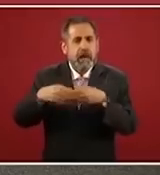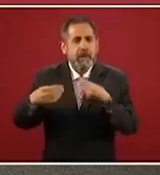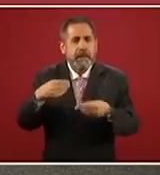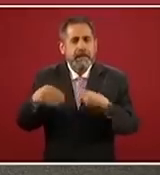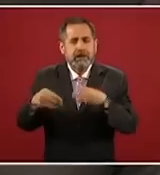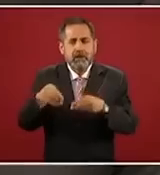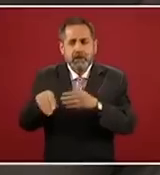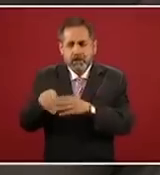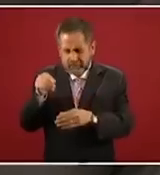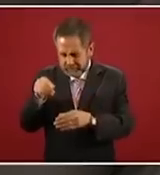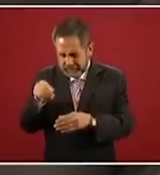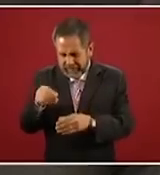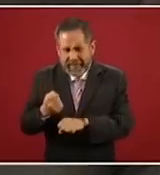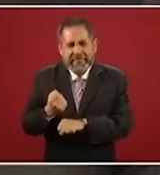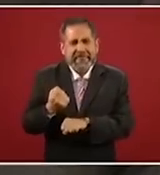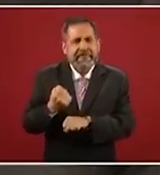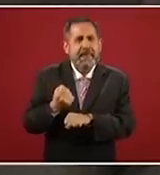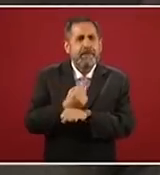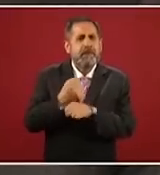unos tenis,